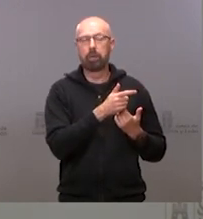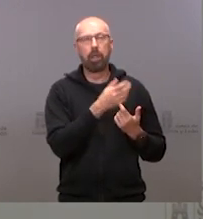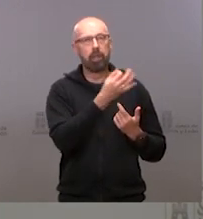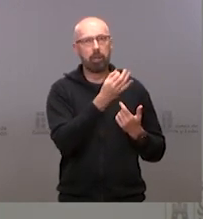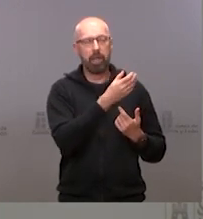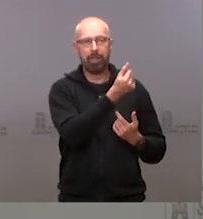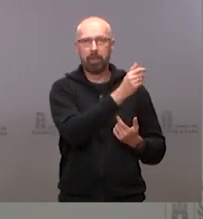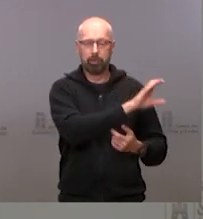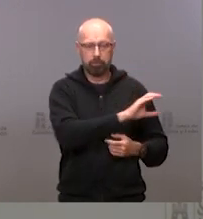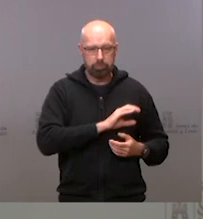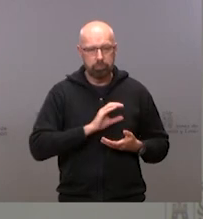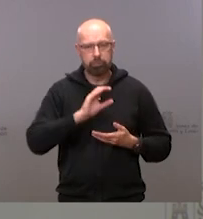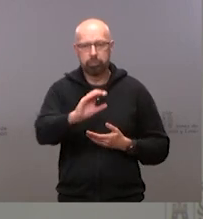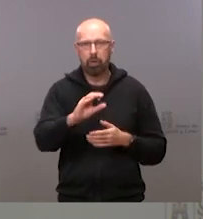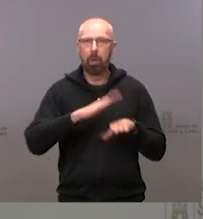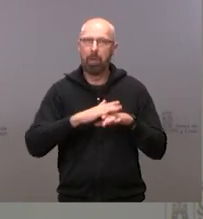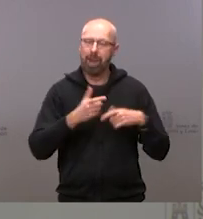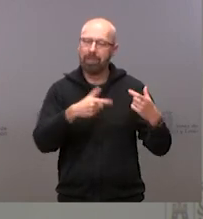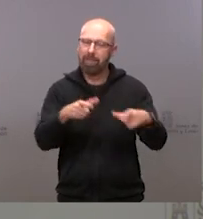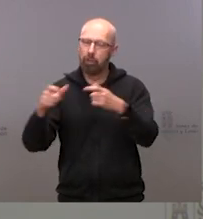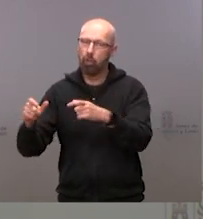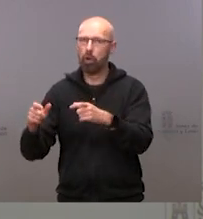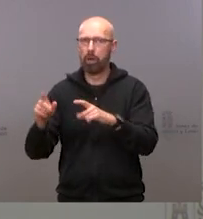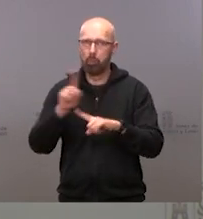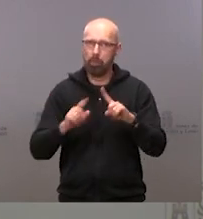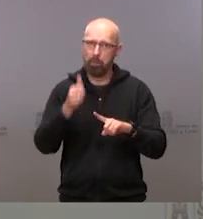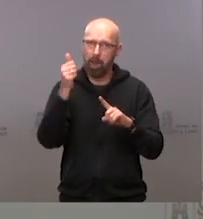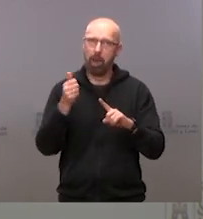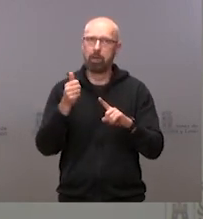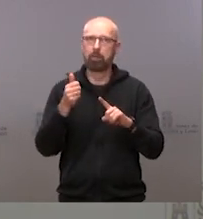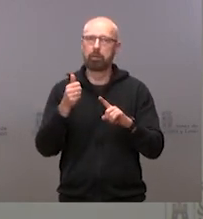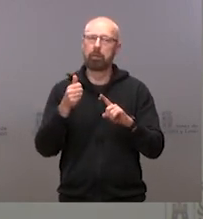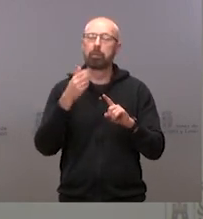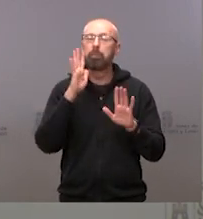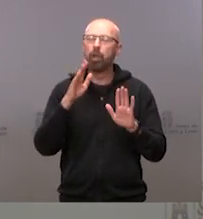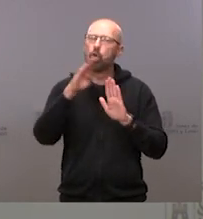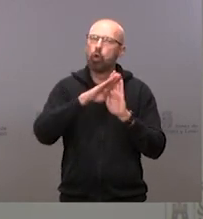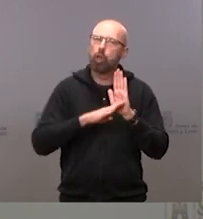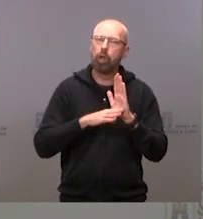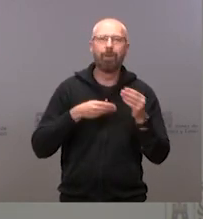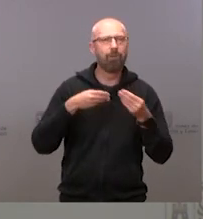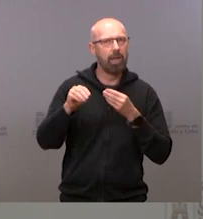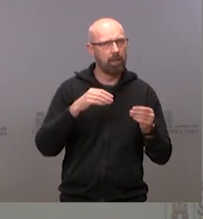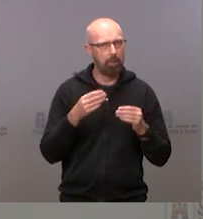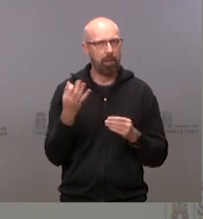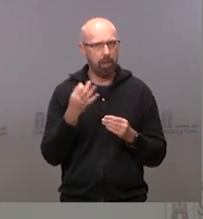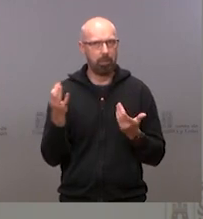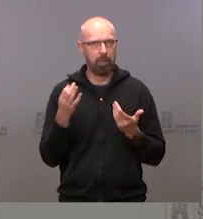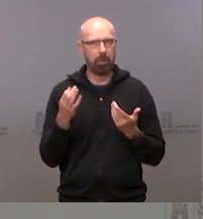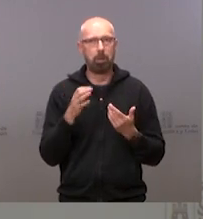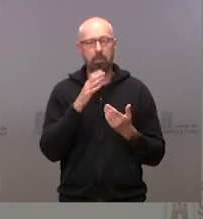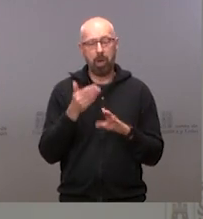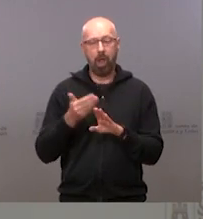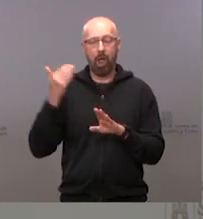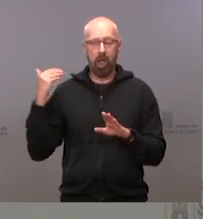de los sectores más afectados con requisitos más flexibles eran unos requisitos que